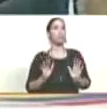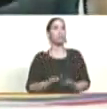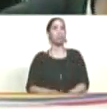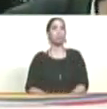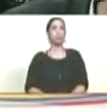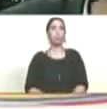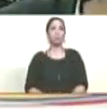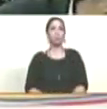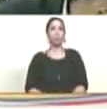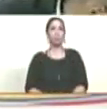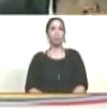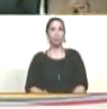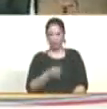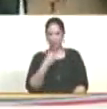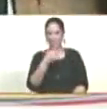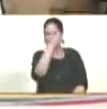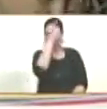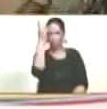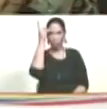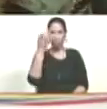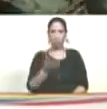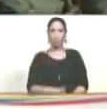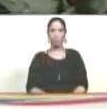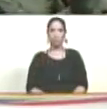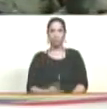¿Ah? ¿Qué dice Diosdado eso?